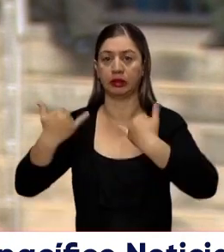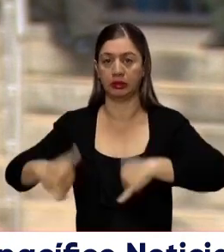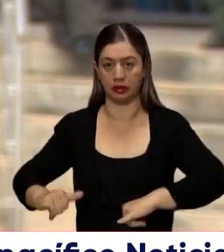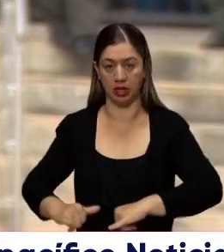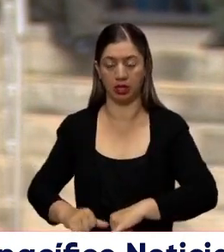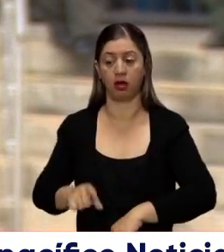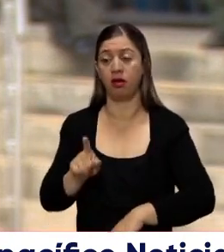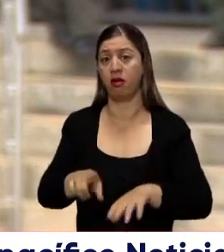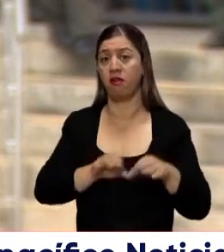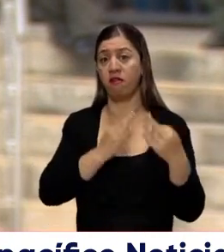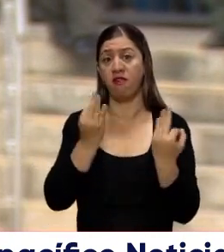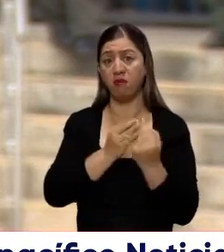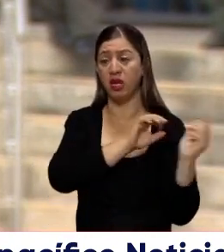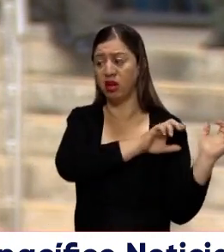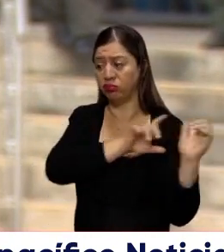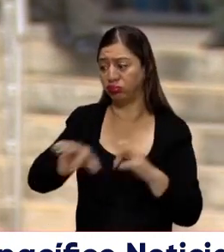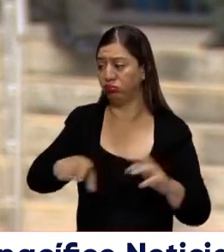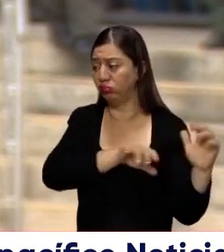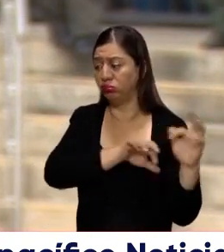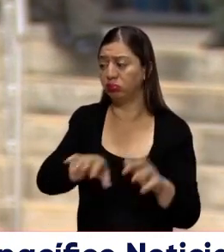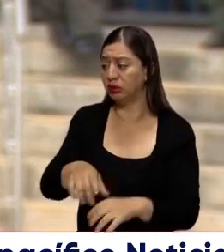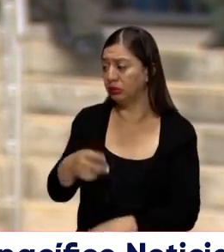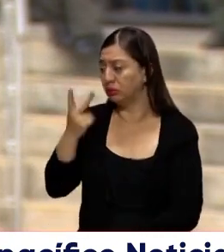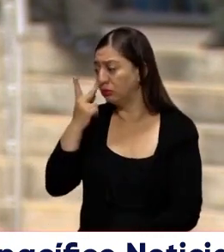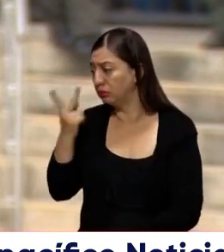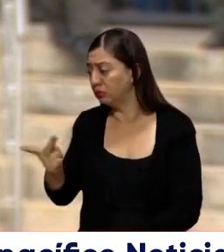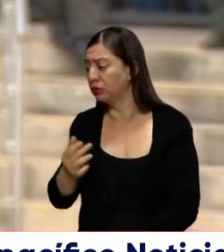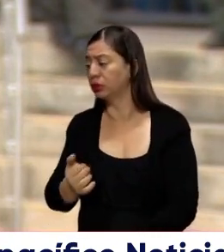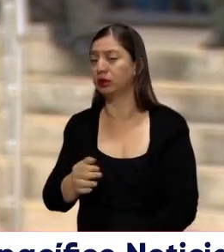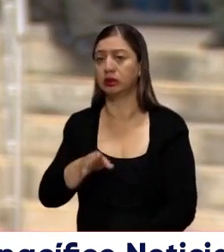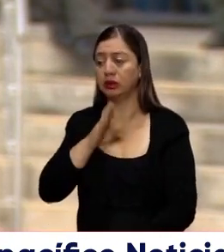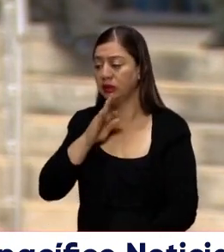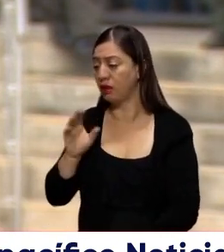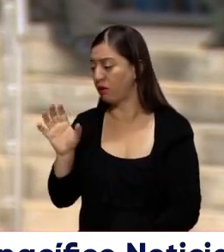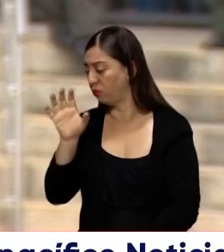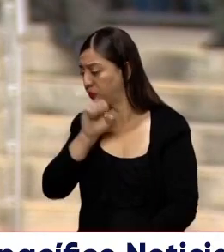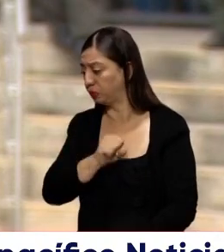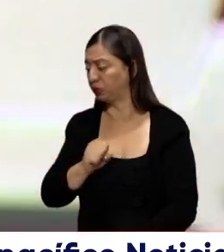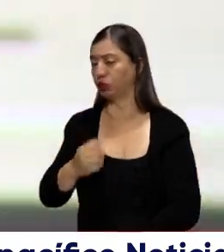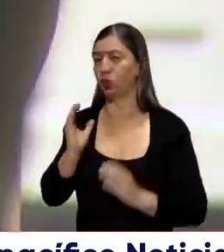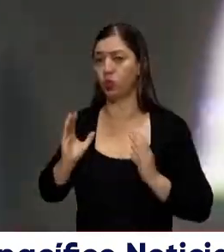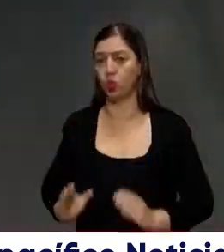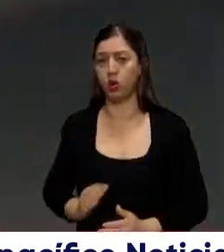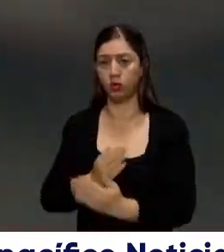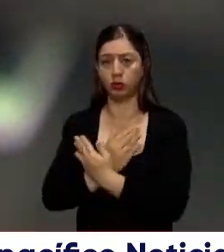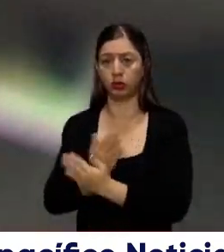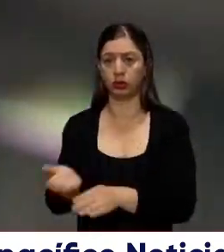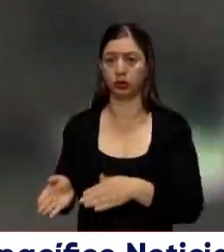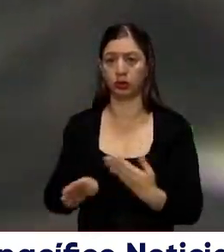familiares continúan llegando para tener la oportunidad de identificar a sus seres queridos.